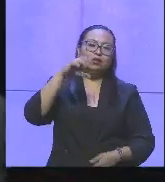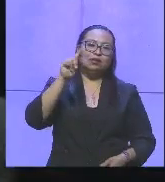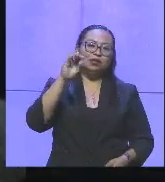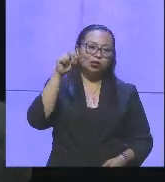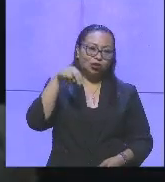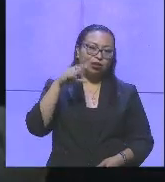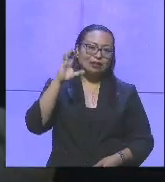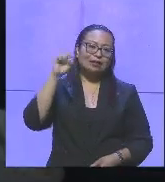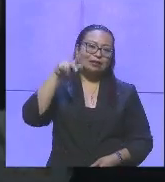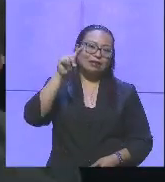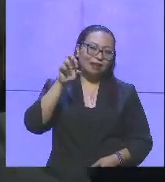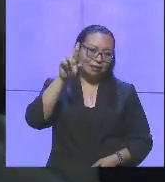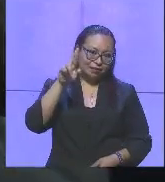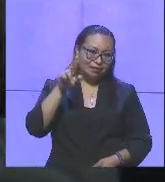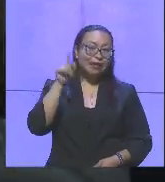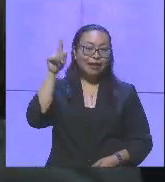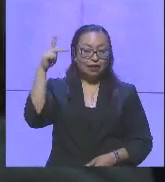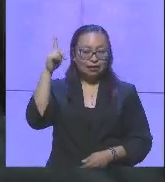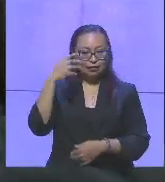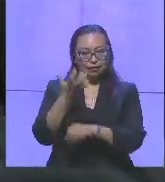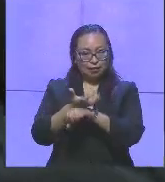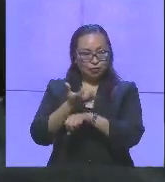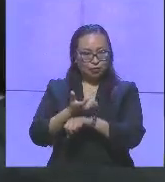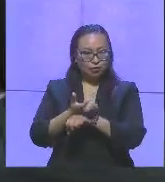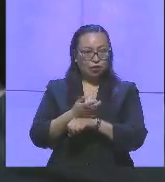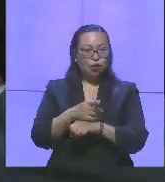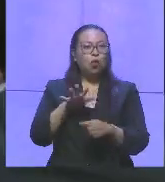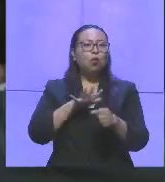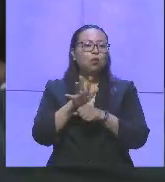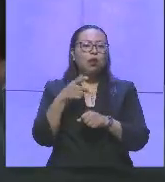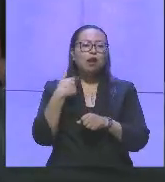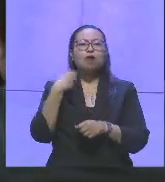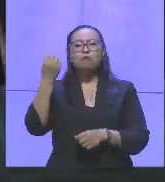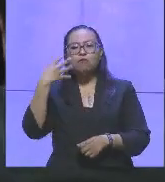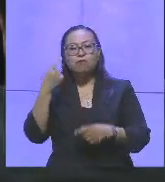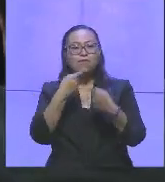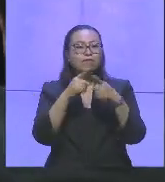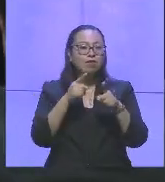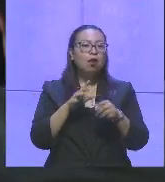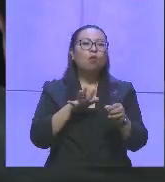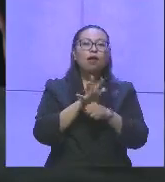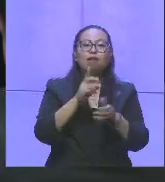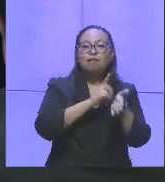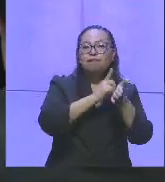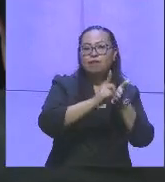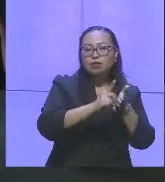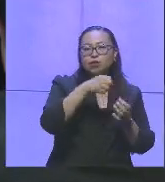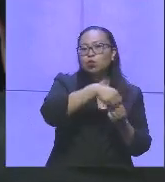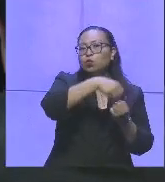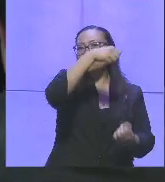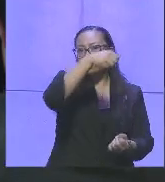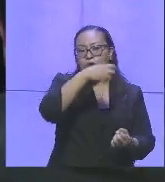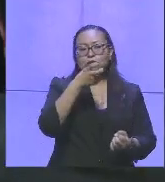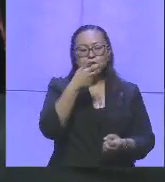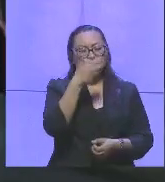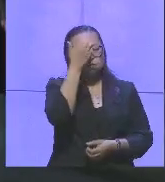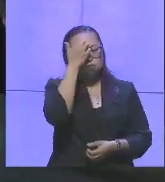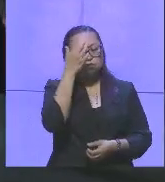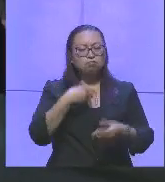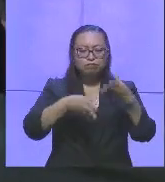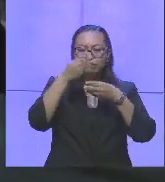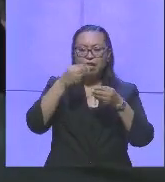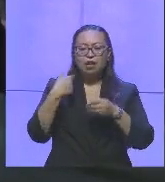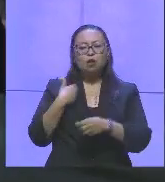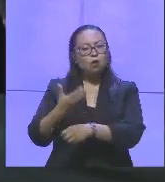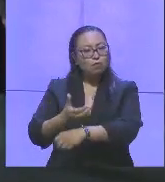Center, fuimos a un seminario de Derecho Constitucional y ahí fue mi primera experiencia a su lado como compañero,